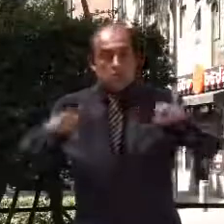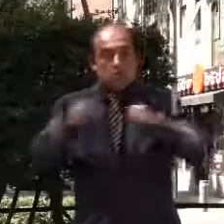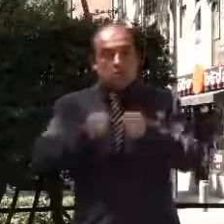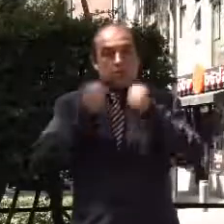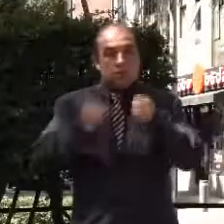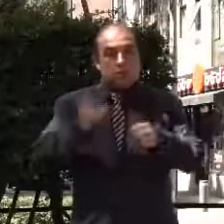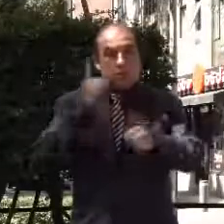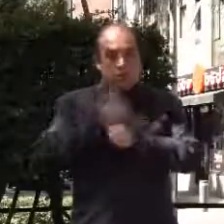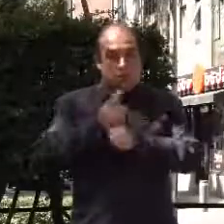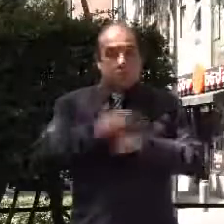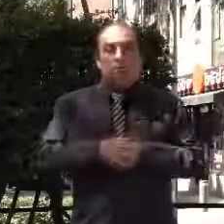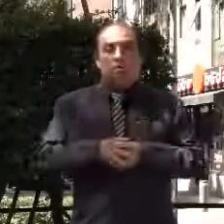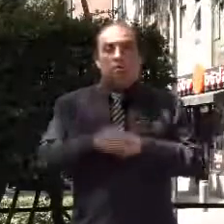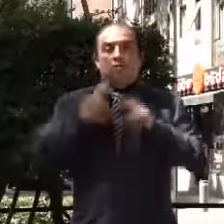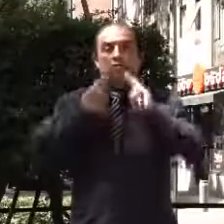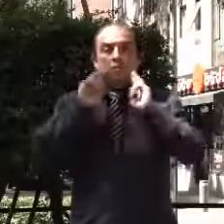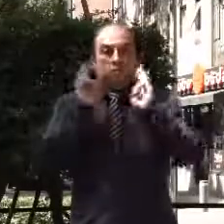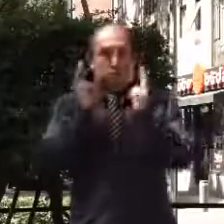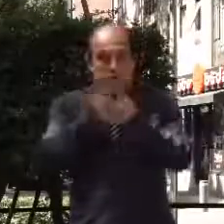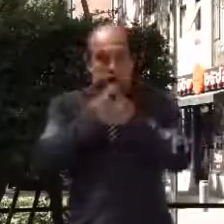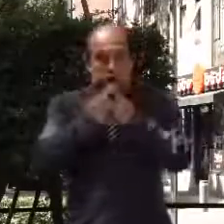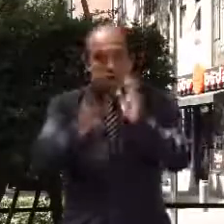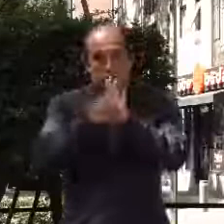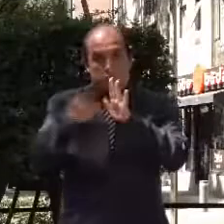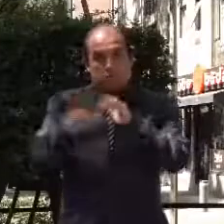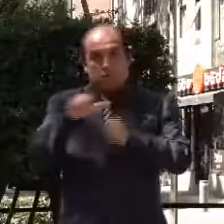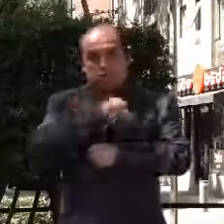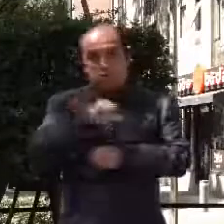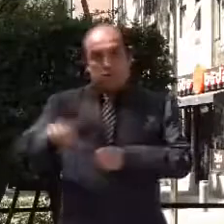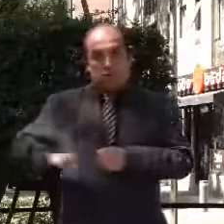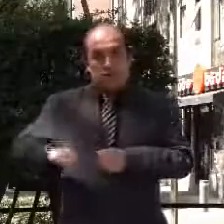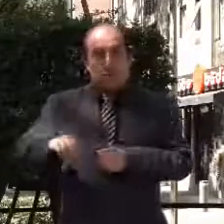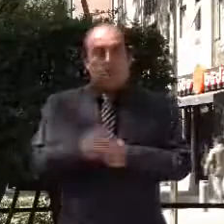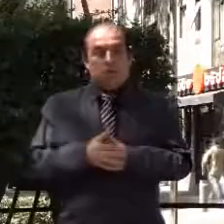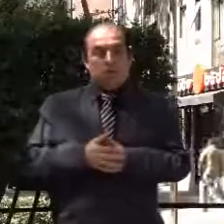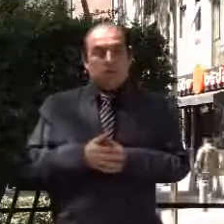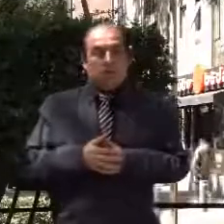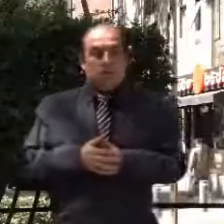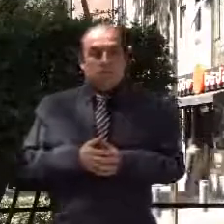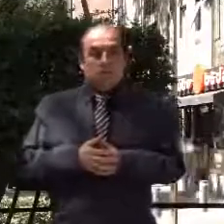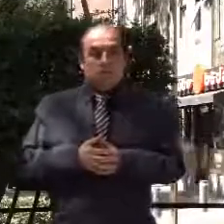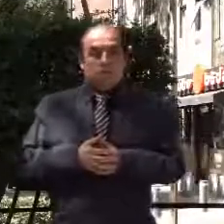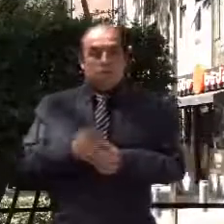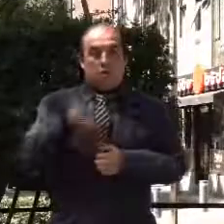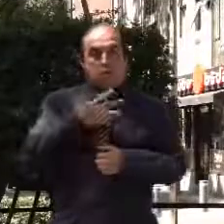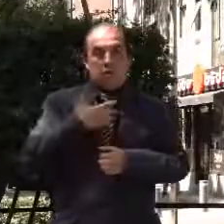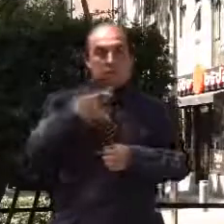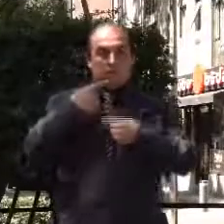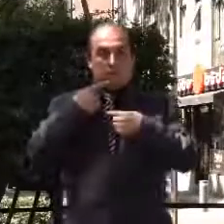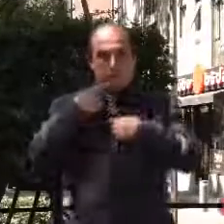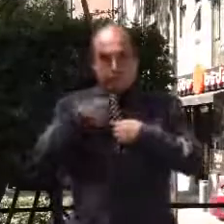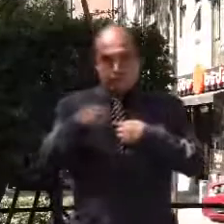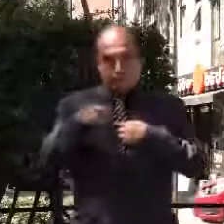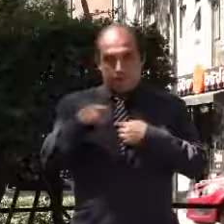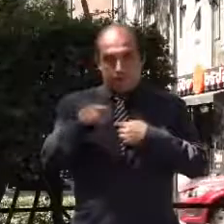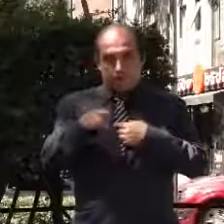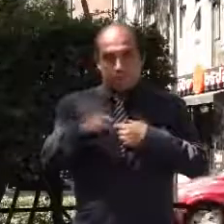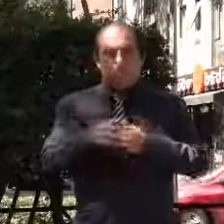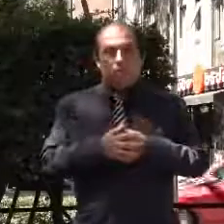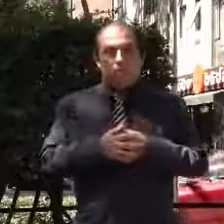Nos reunimos, por ejemplo, en este caso, si el alcalde tiene alguna queja, alguna